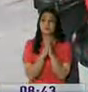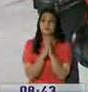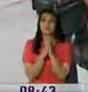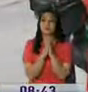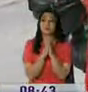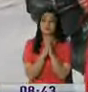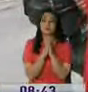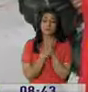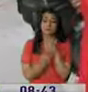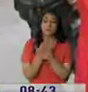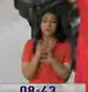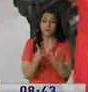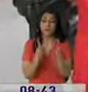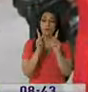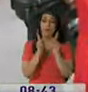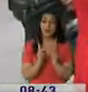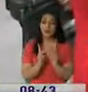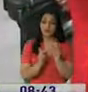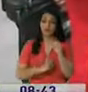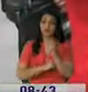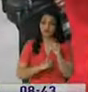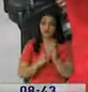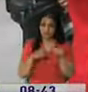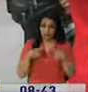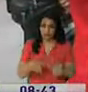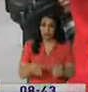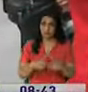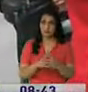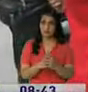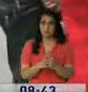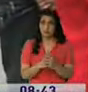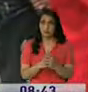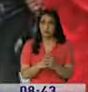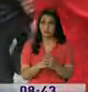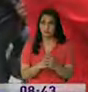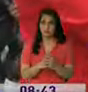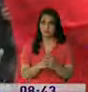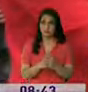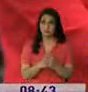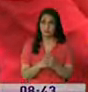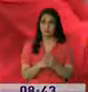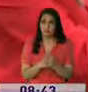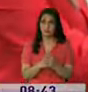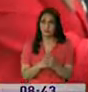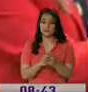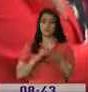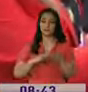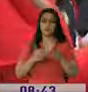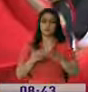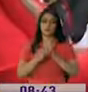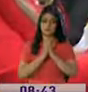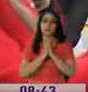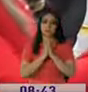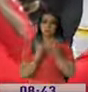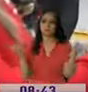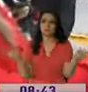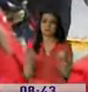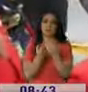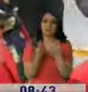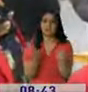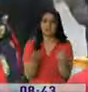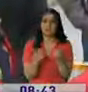implementación de un nuevo puente vehicular acá en el sector de la Armenia 2. Sí, así es, porque ese es el pedido de la comunidad, de todo el sector. Más aquí